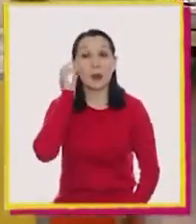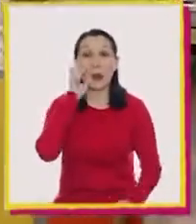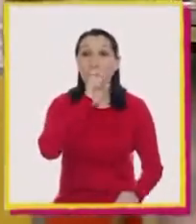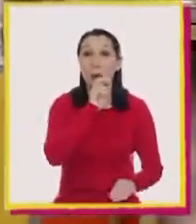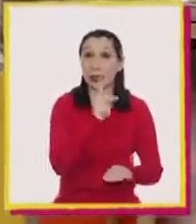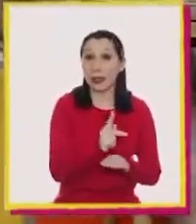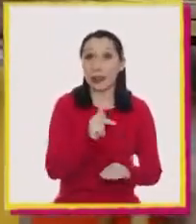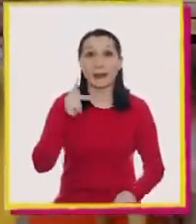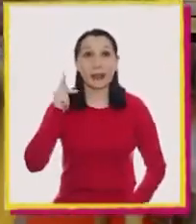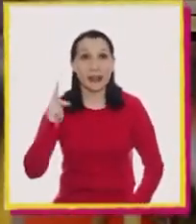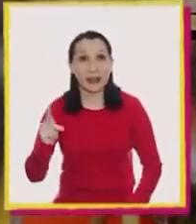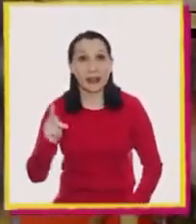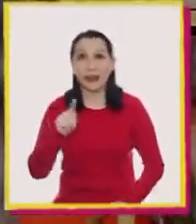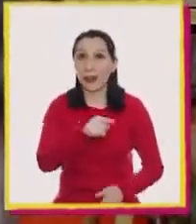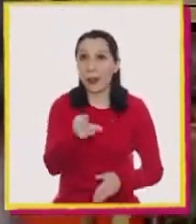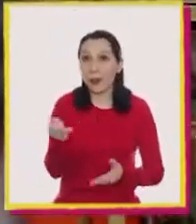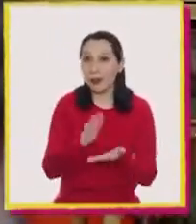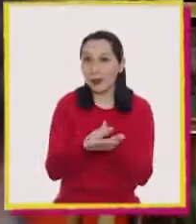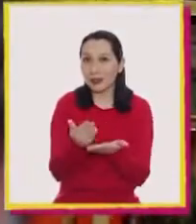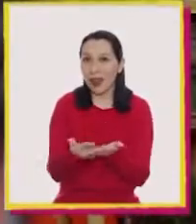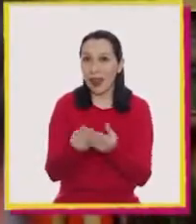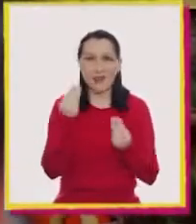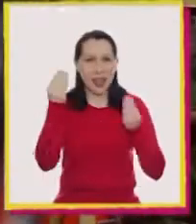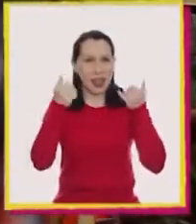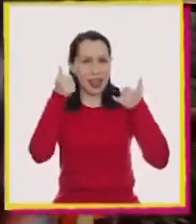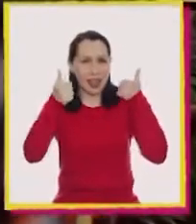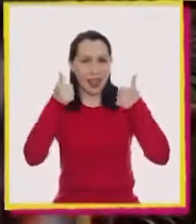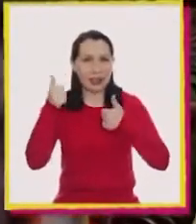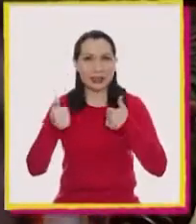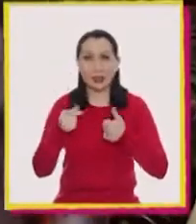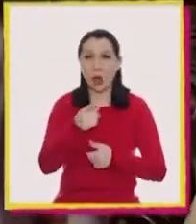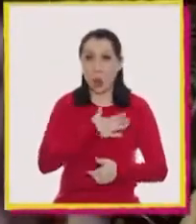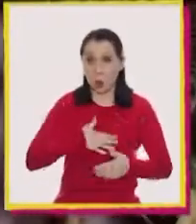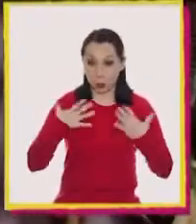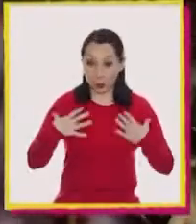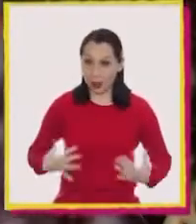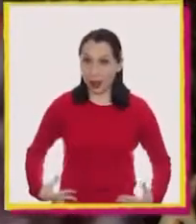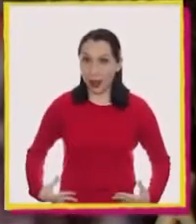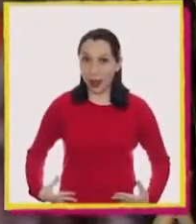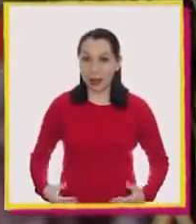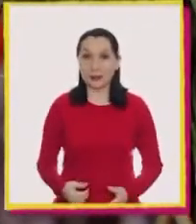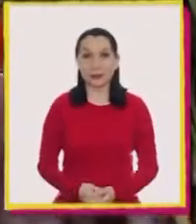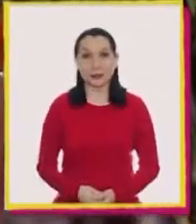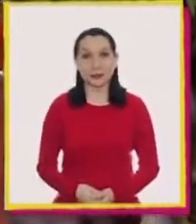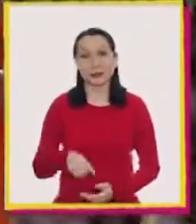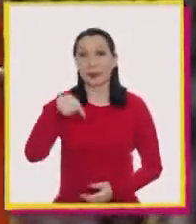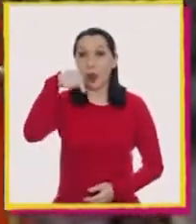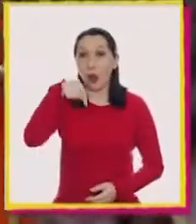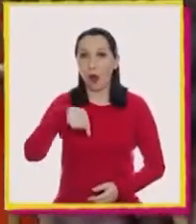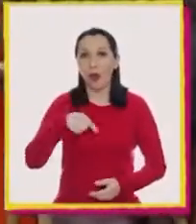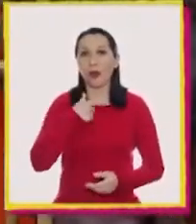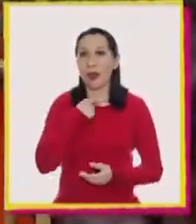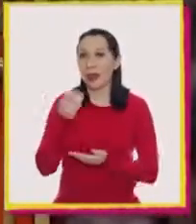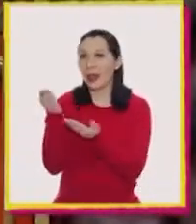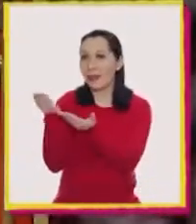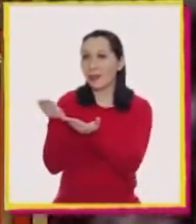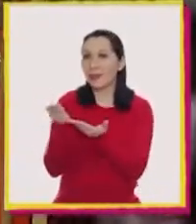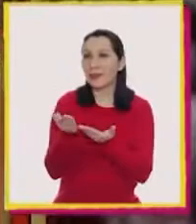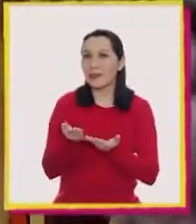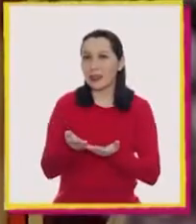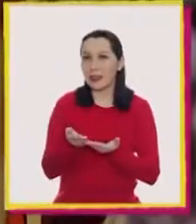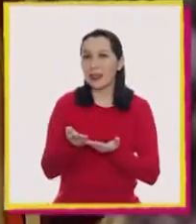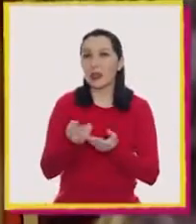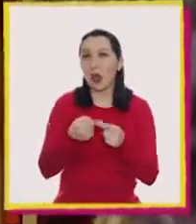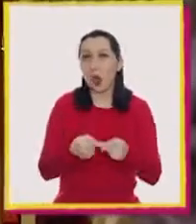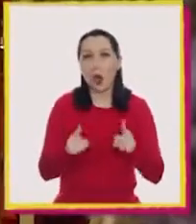niños y niñas de Prekinder y Kinder. ¿Cómo están? ¿Les gusta mi atuendo? Hoy los quiero